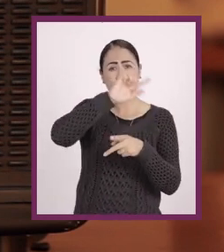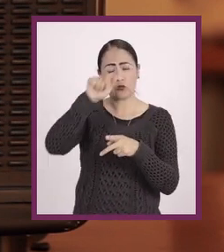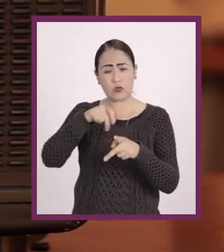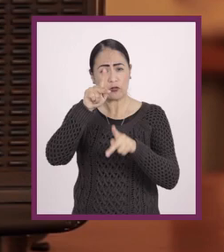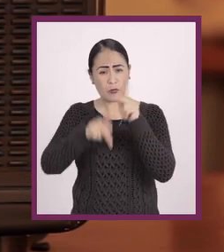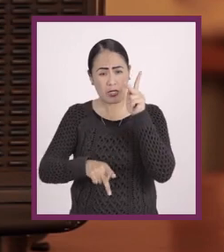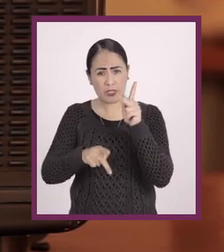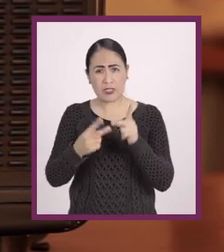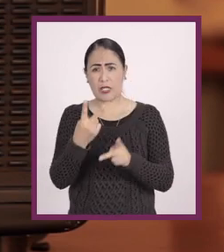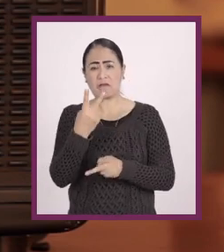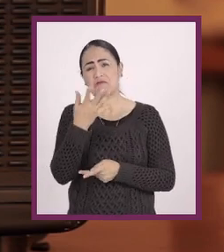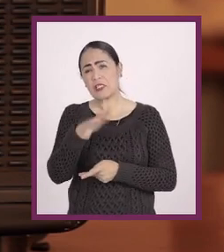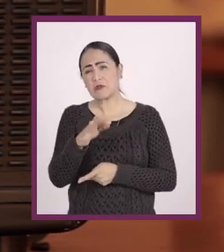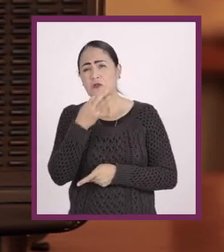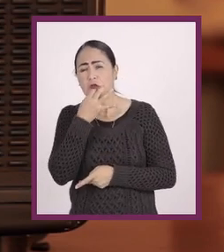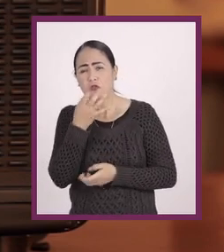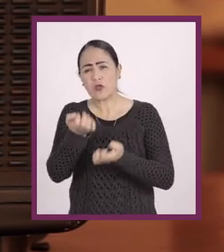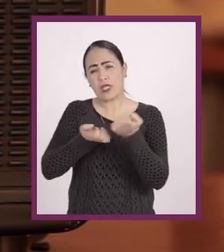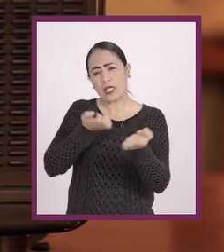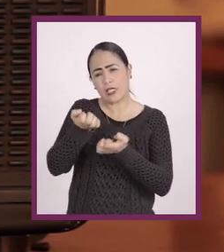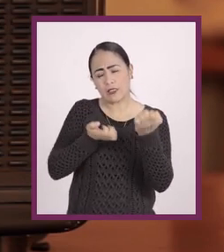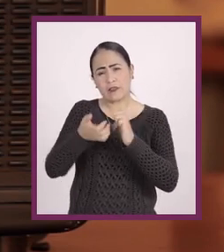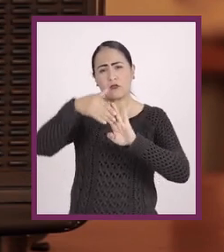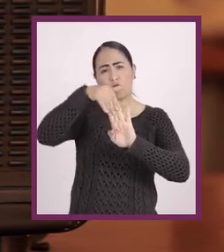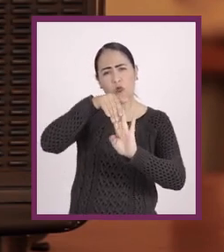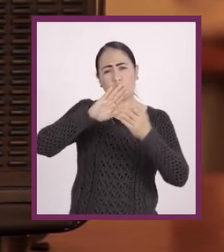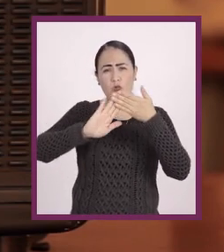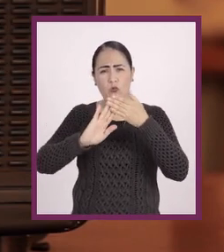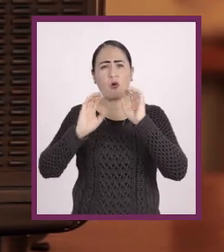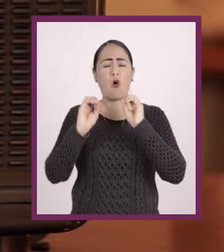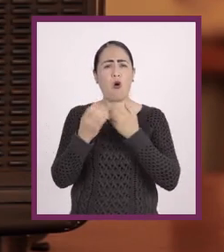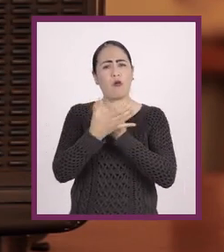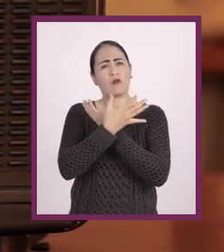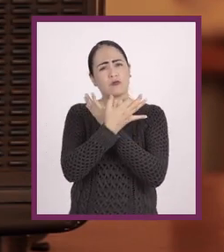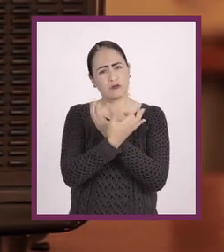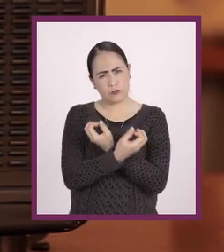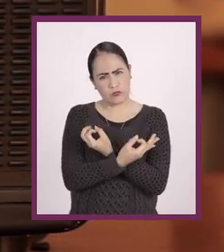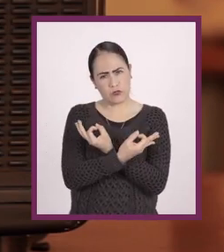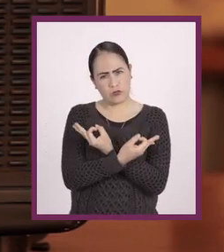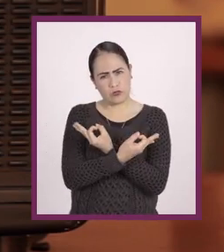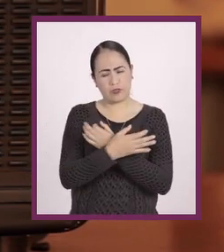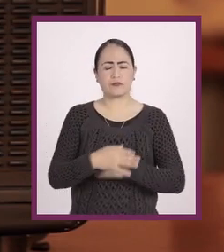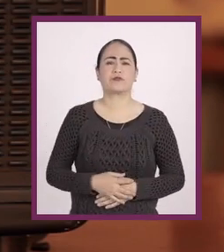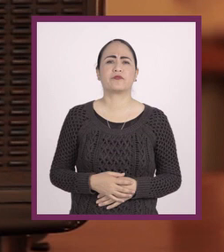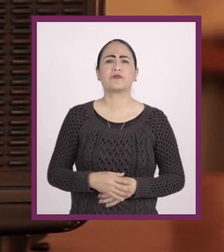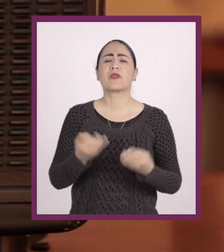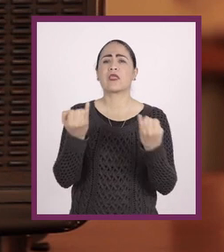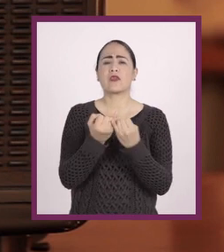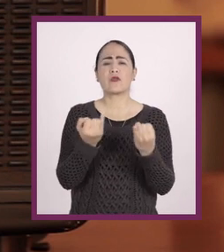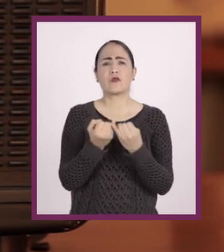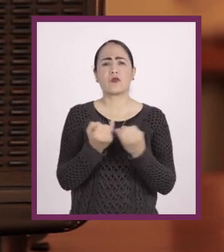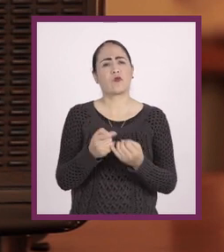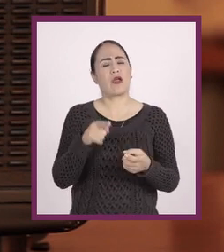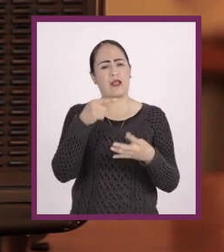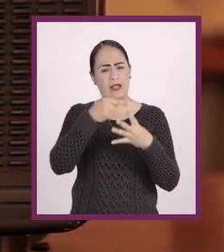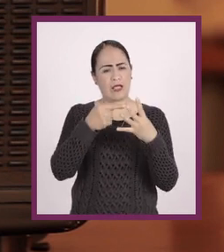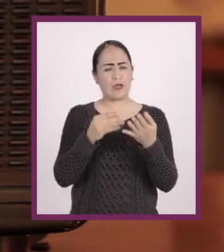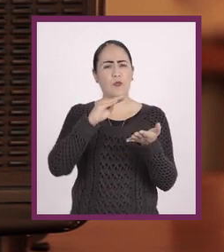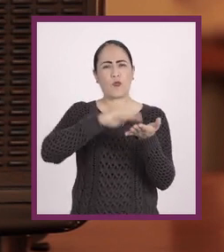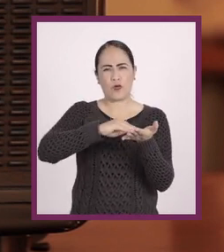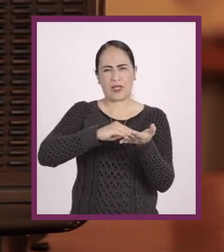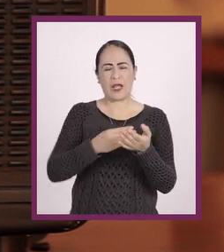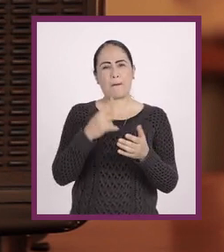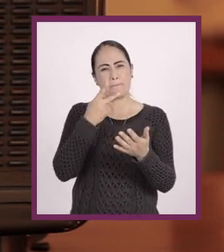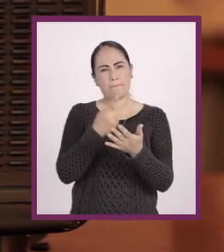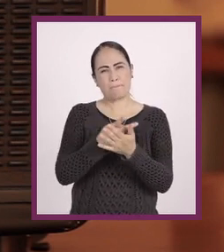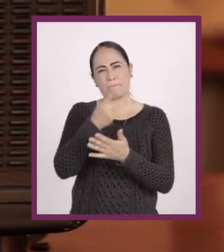ejercicios de estiramiento o ejercicios sencillos de yoga la auto recompensa que consiste y colocando pequeños premios